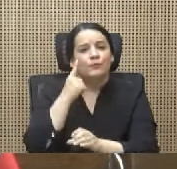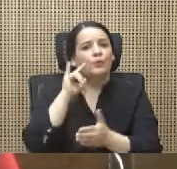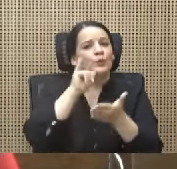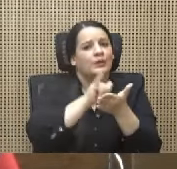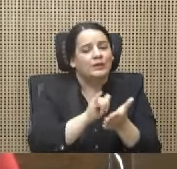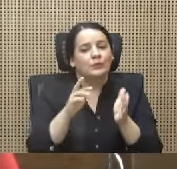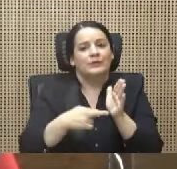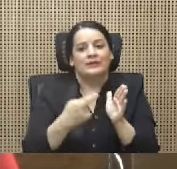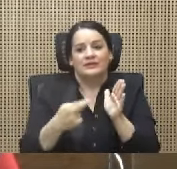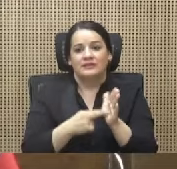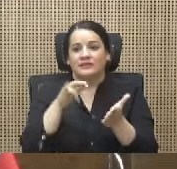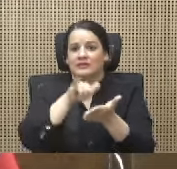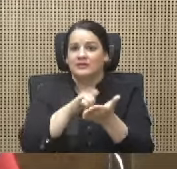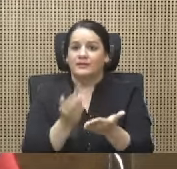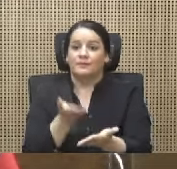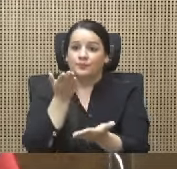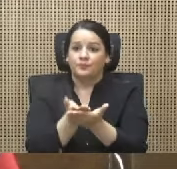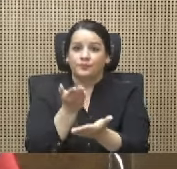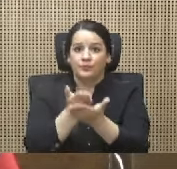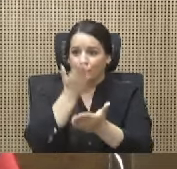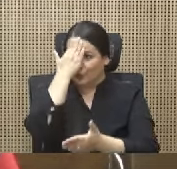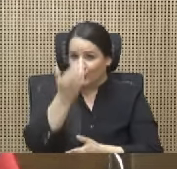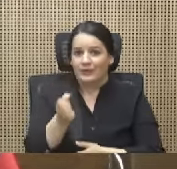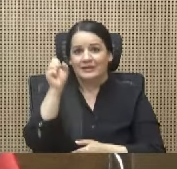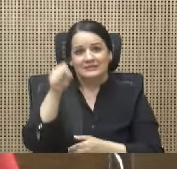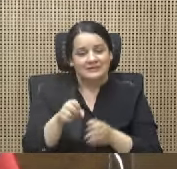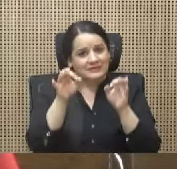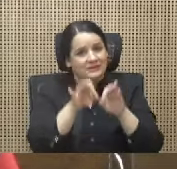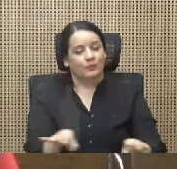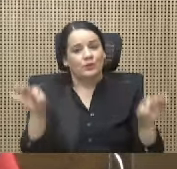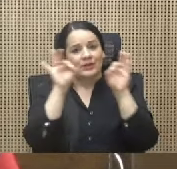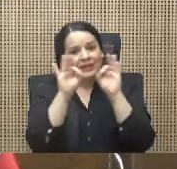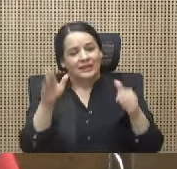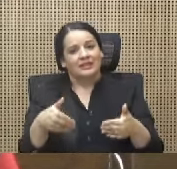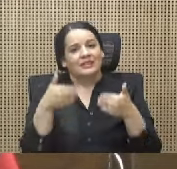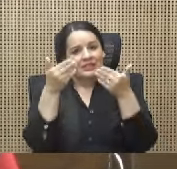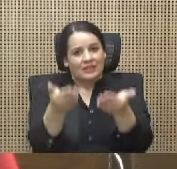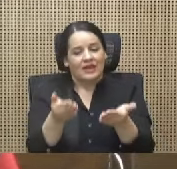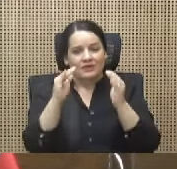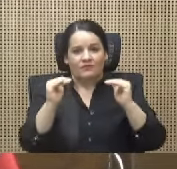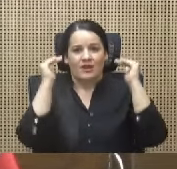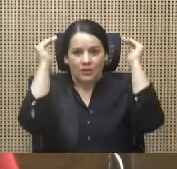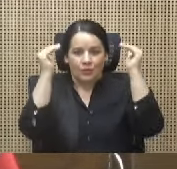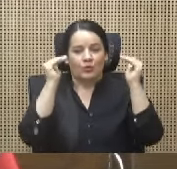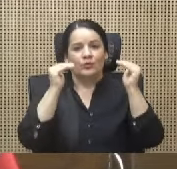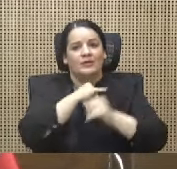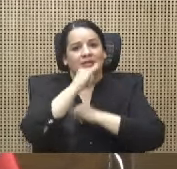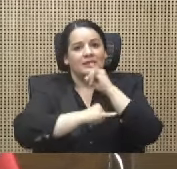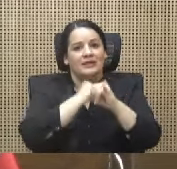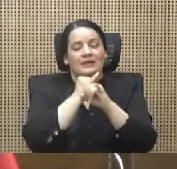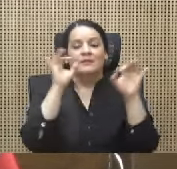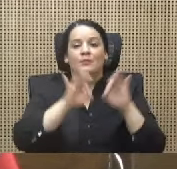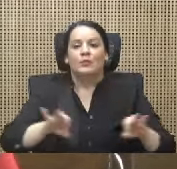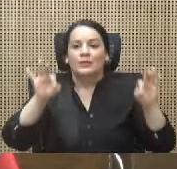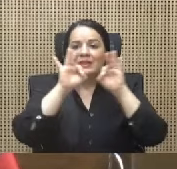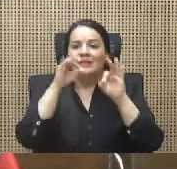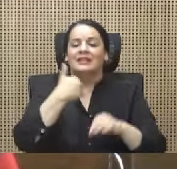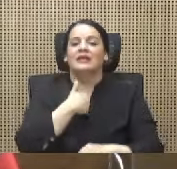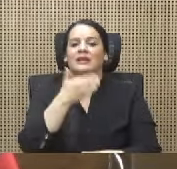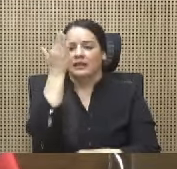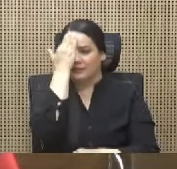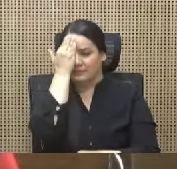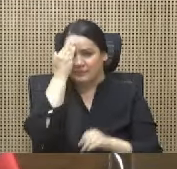hemos reiterado estas mociones, porque es importante darle ese rango transnacional, es importante tener esa capacidad